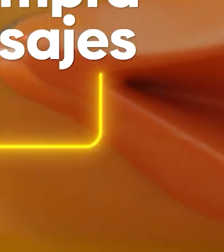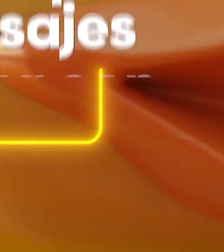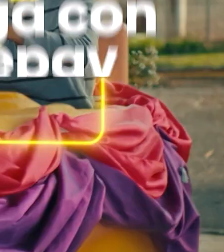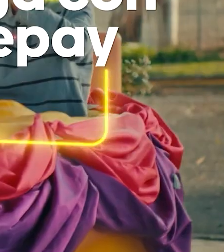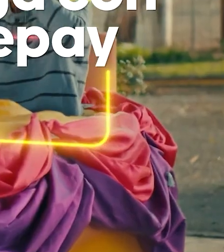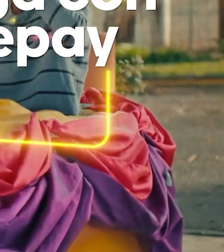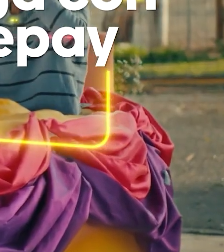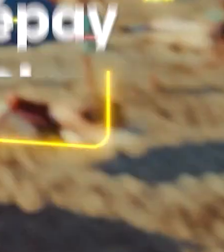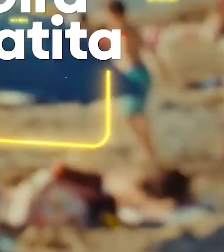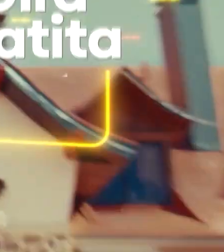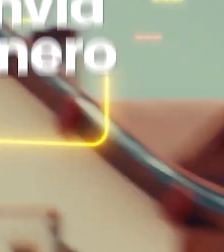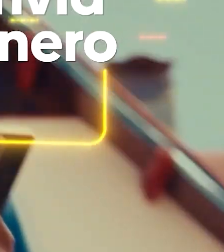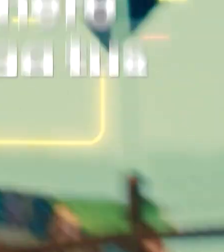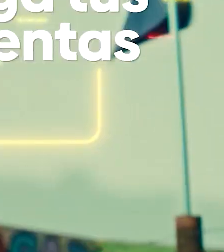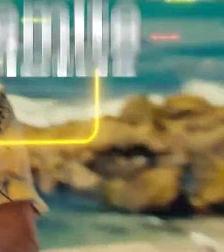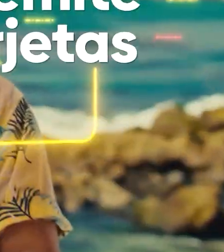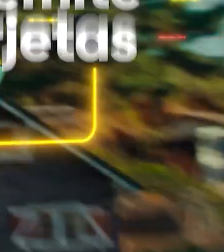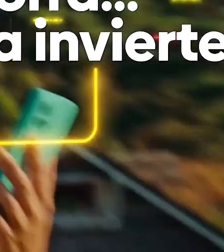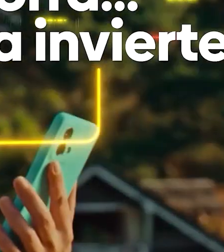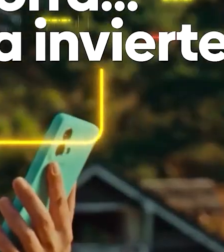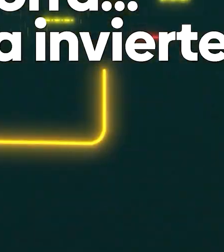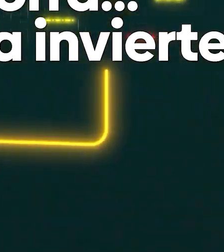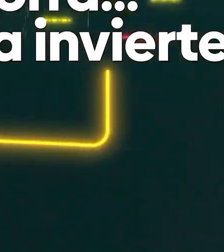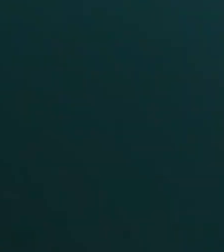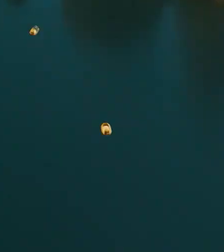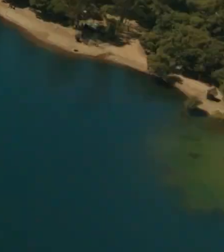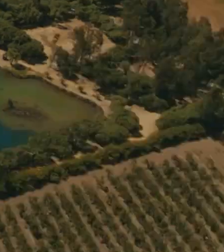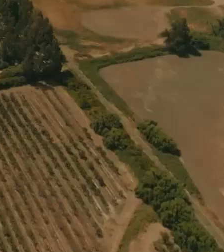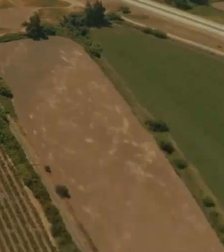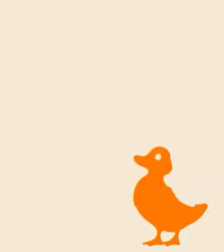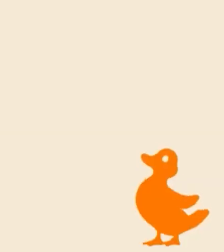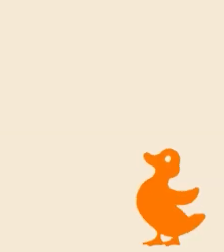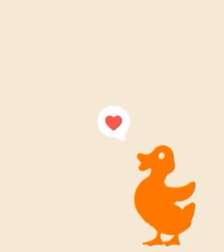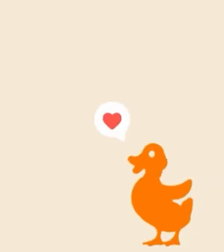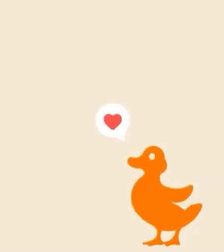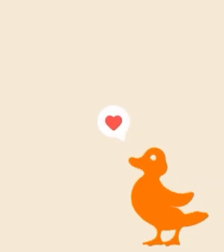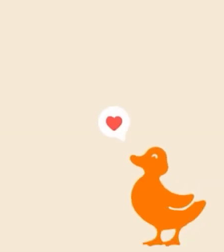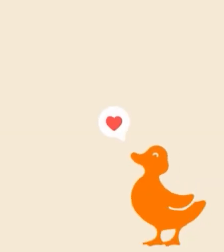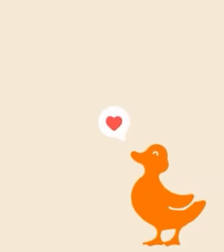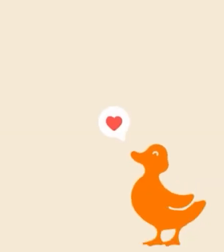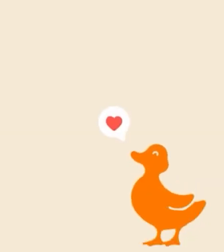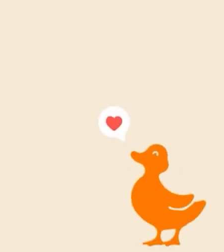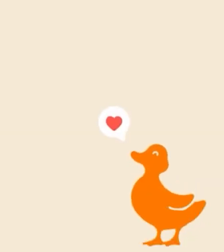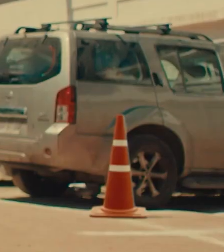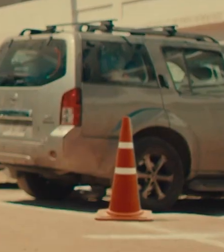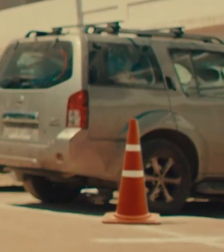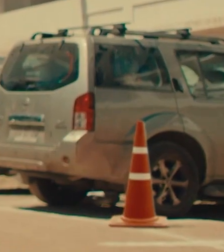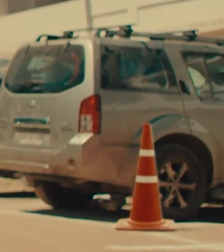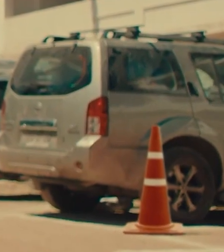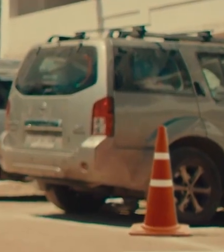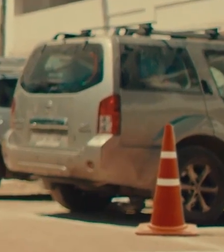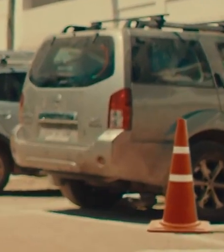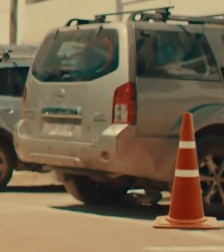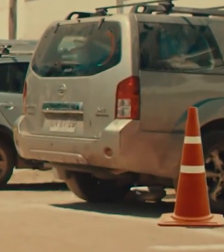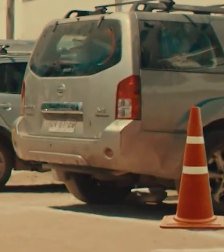Cacha todo lo que puedes hacer con la app Banco Estado. Banco Estado, un banco para todos y para cada uno.